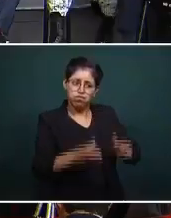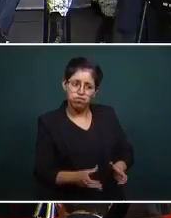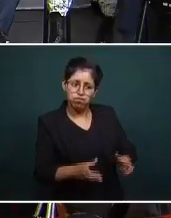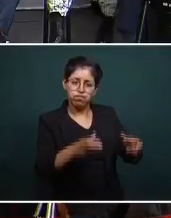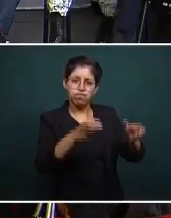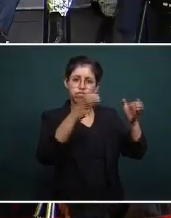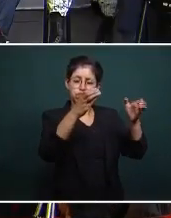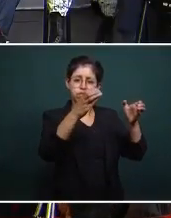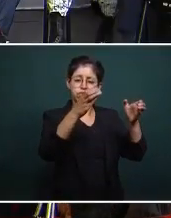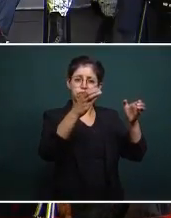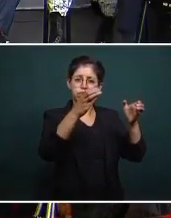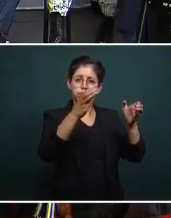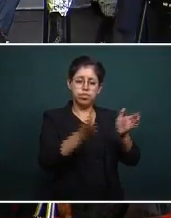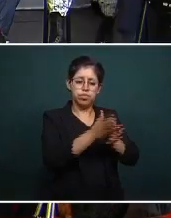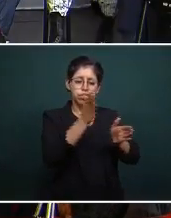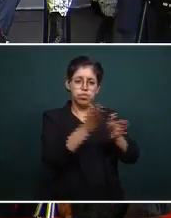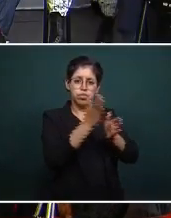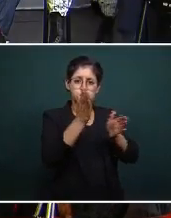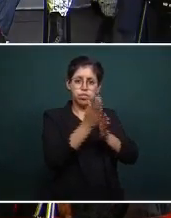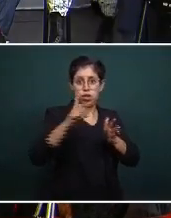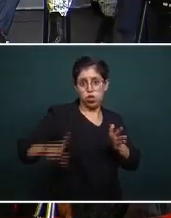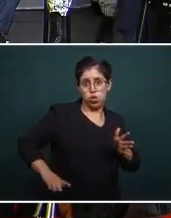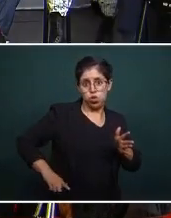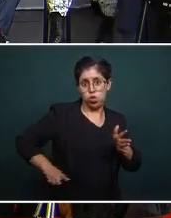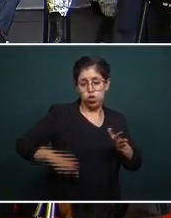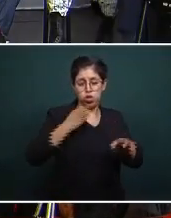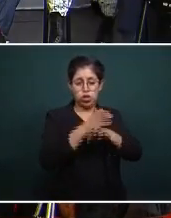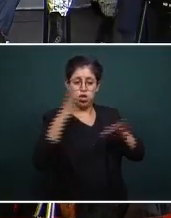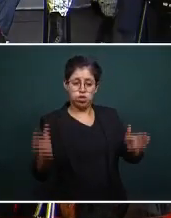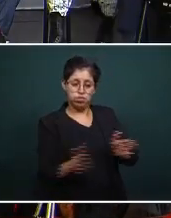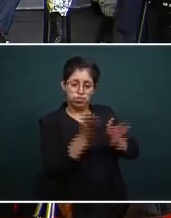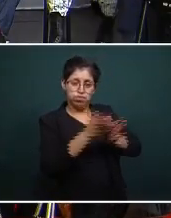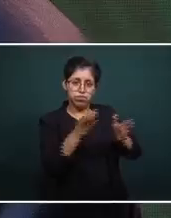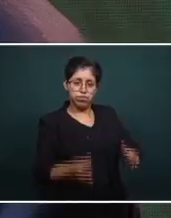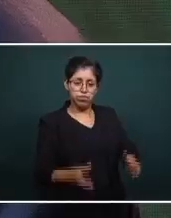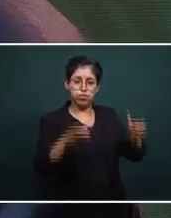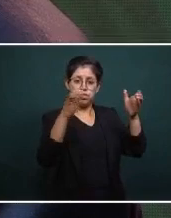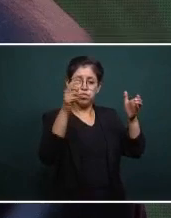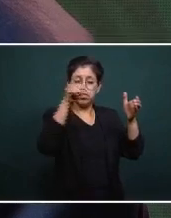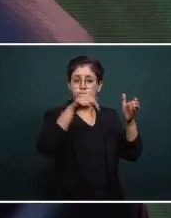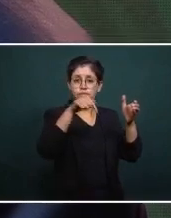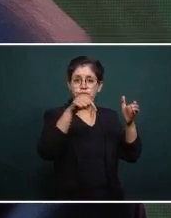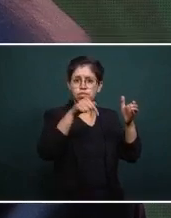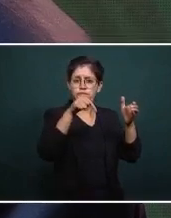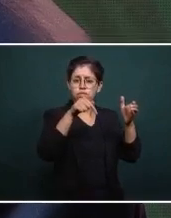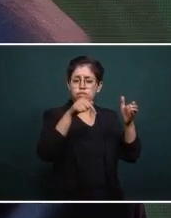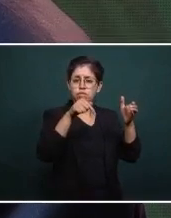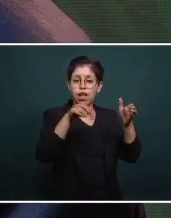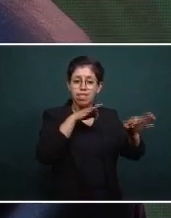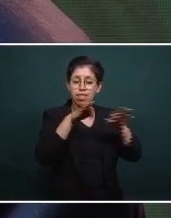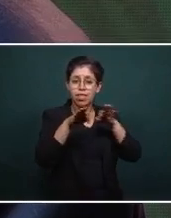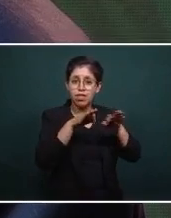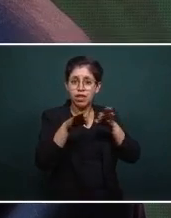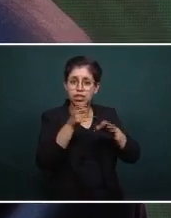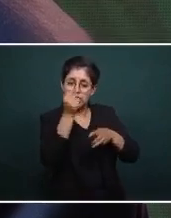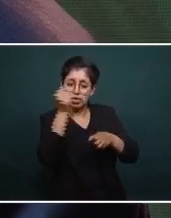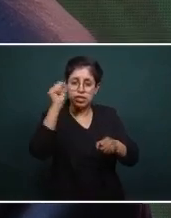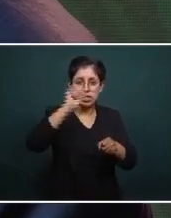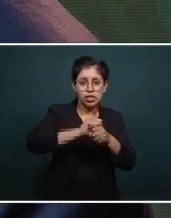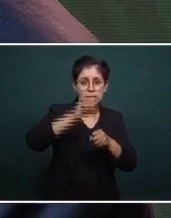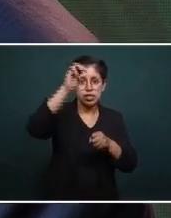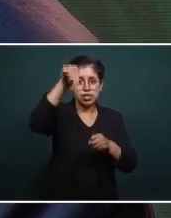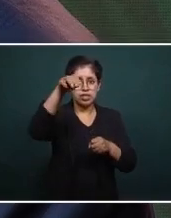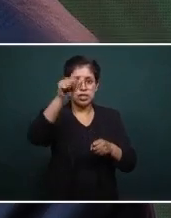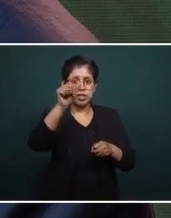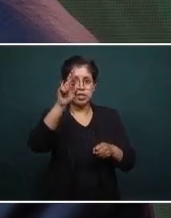del Estado y son instalaciones de la Secretaría de Marina,